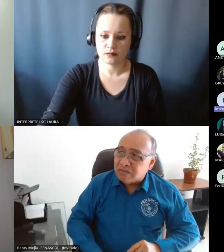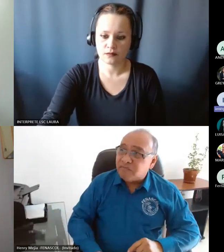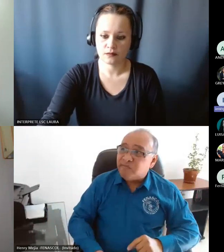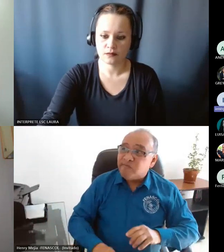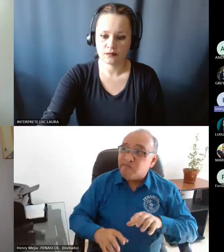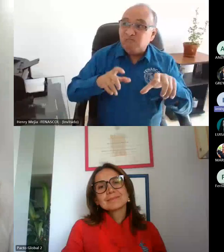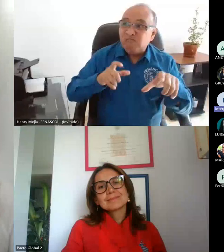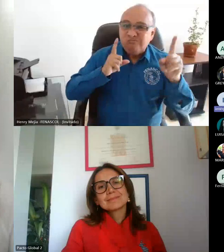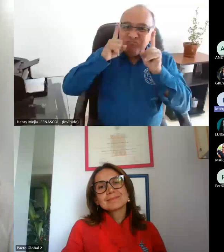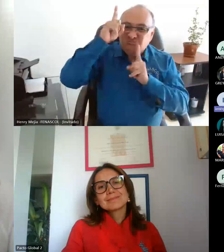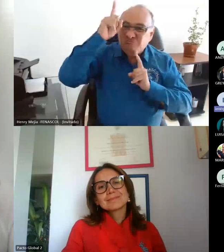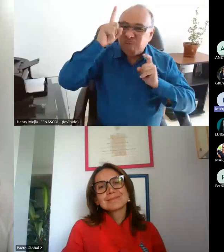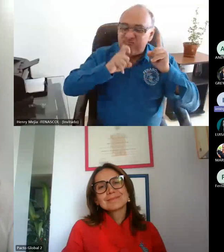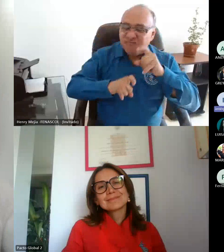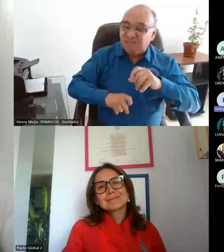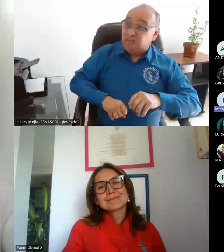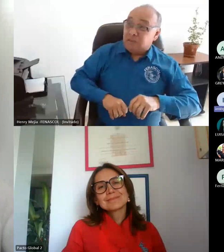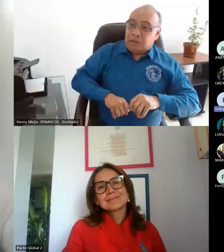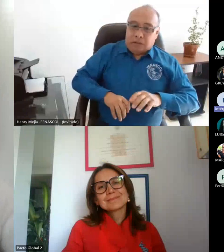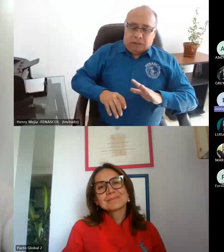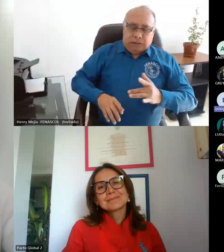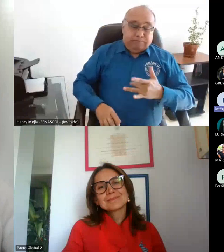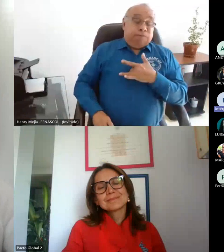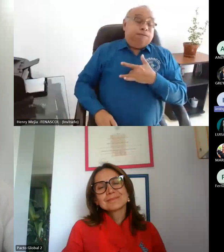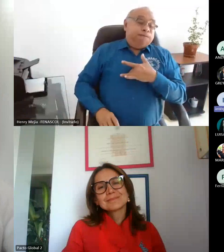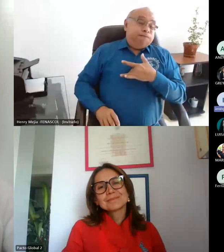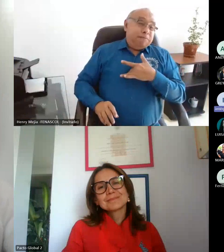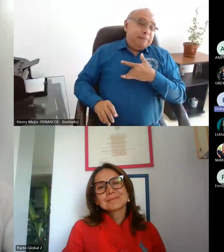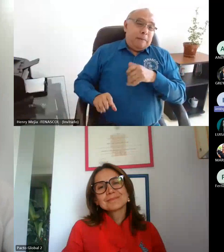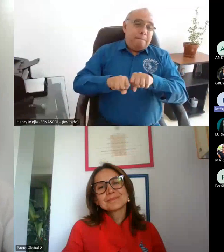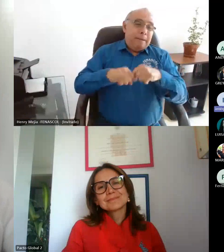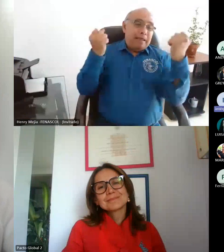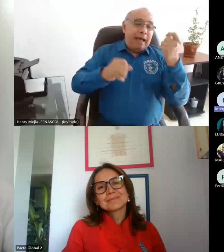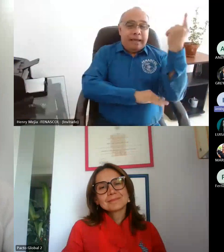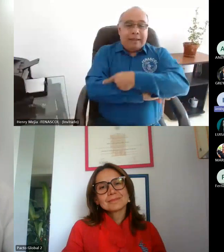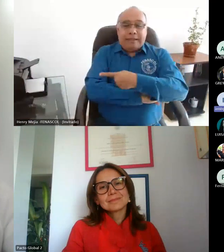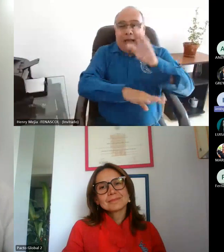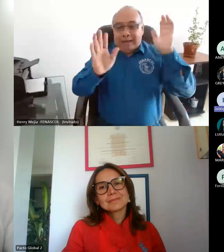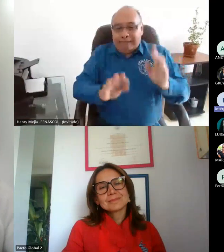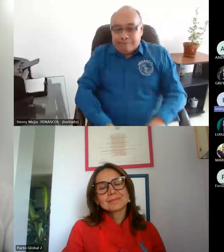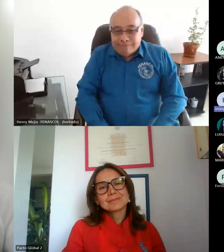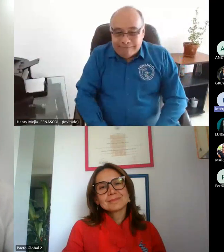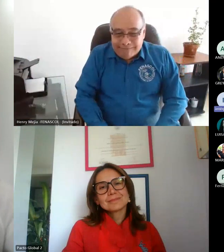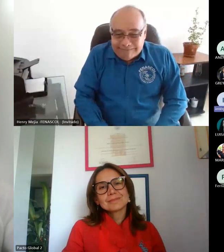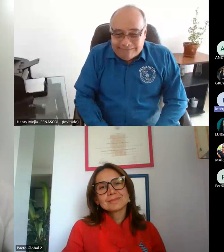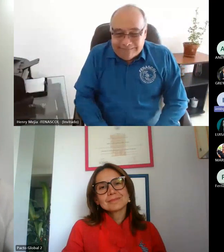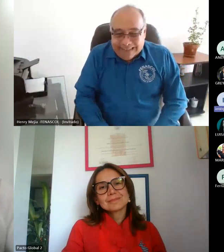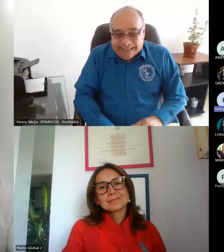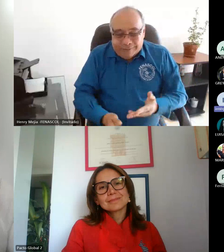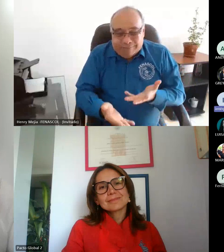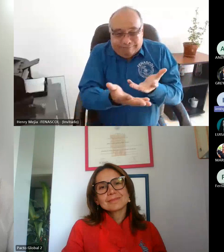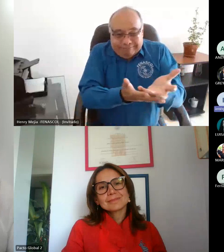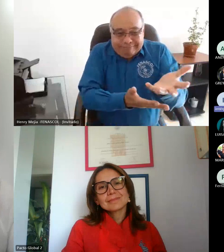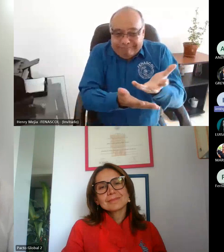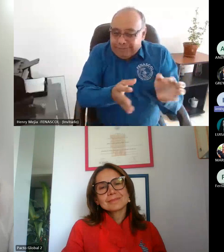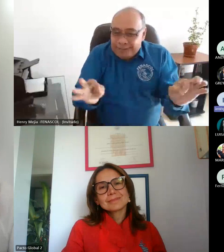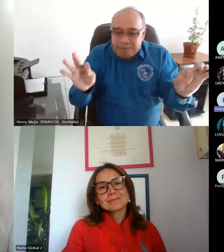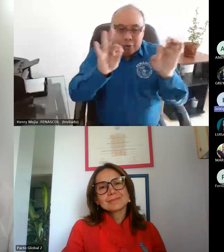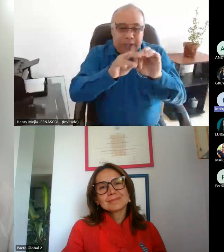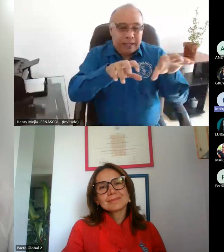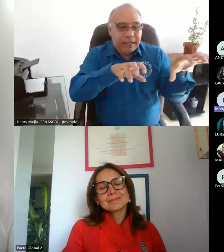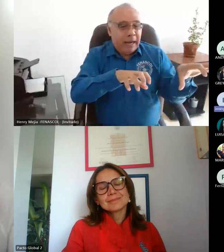he manifestado la actitudinal si yo digo Perdón yo soy una persona sorda empiezo a encontrar unos gestos en esa